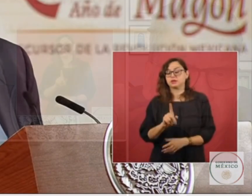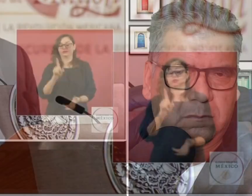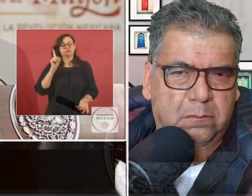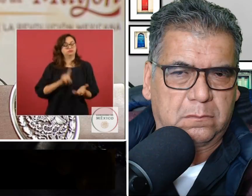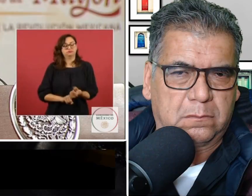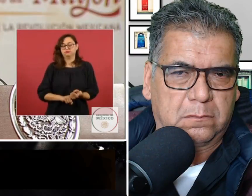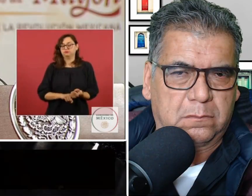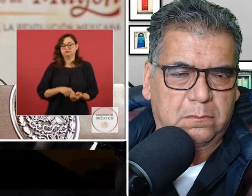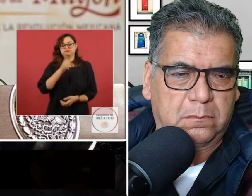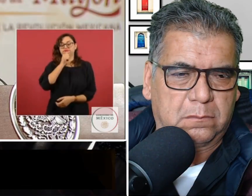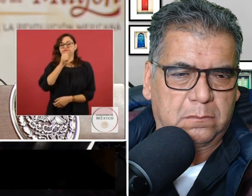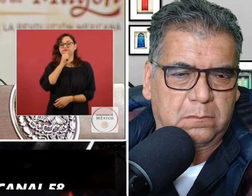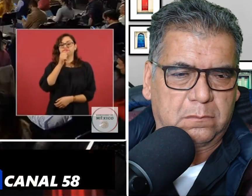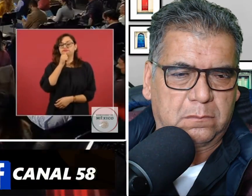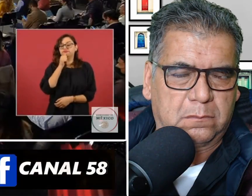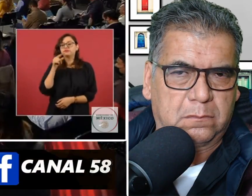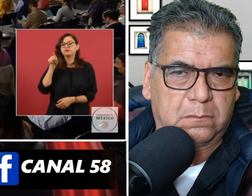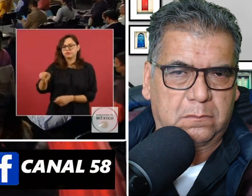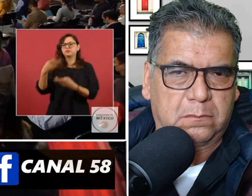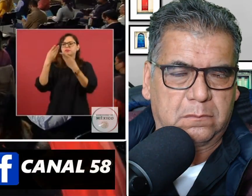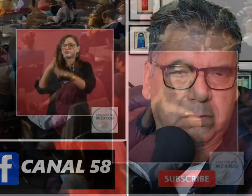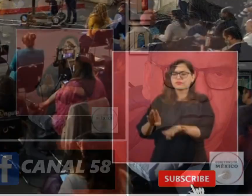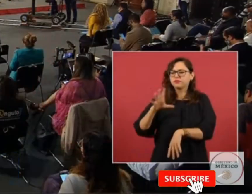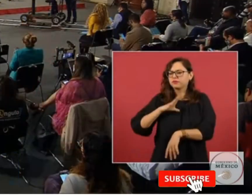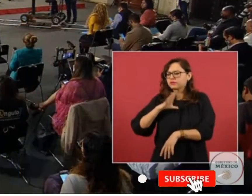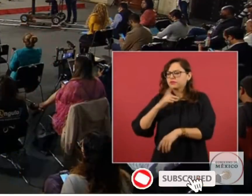La Secretaría de la Función Pública sí,